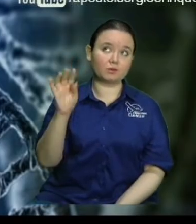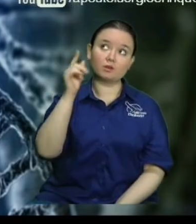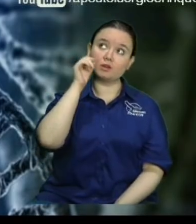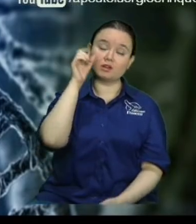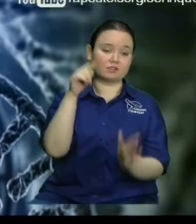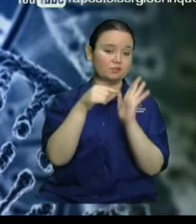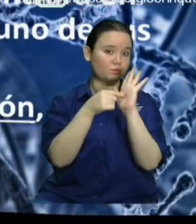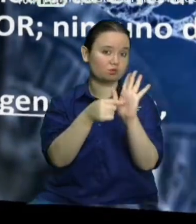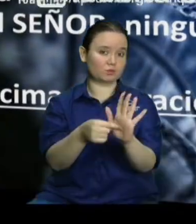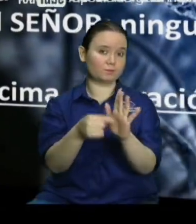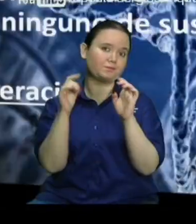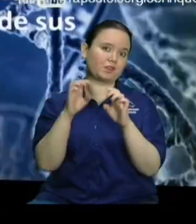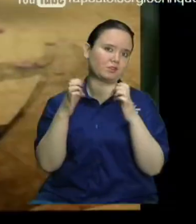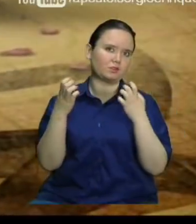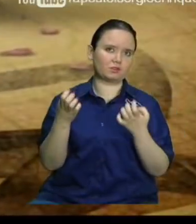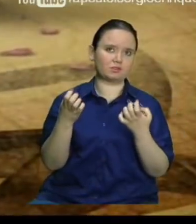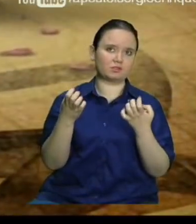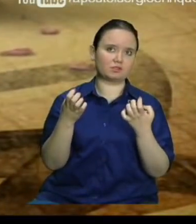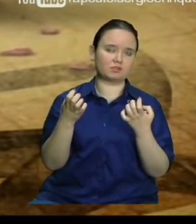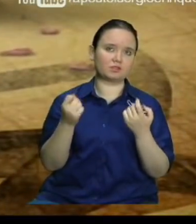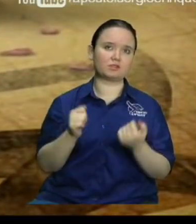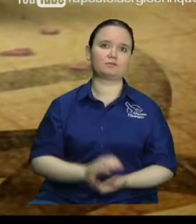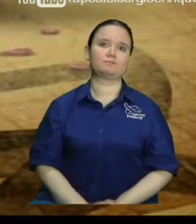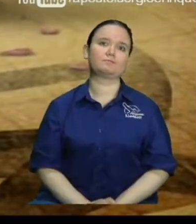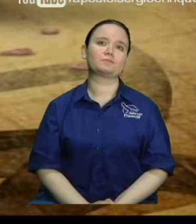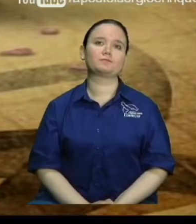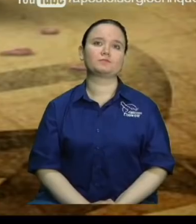enseñó, nos las predicó.